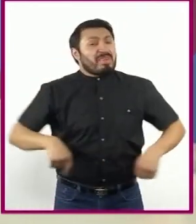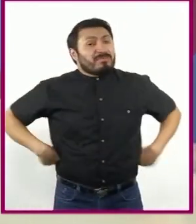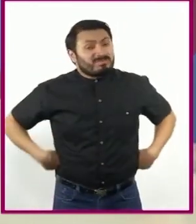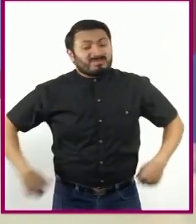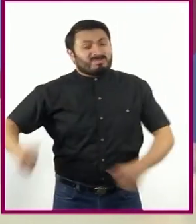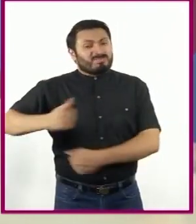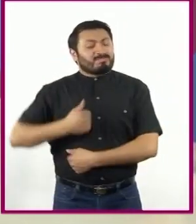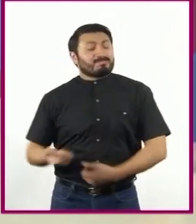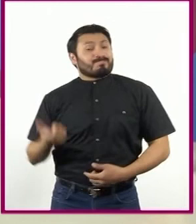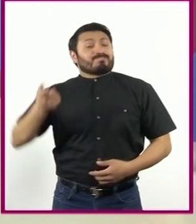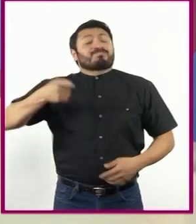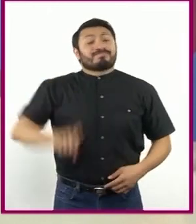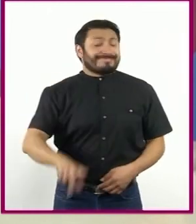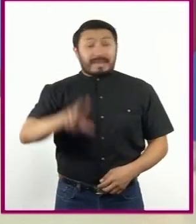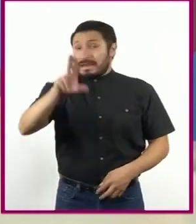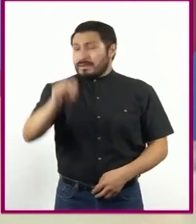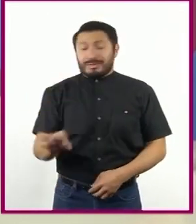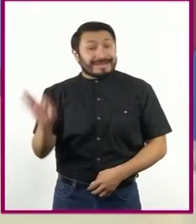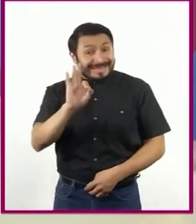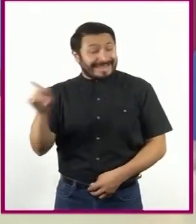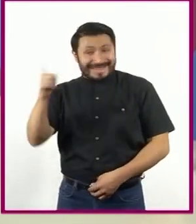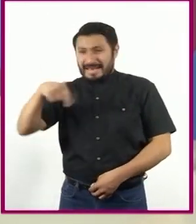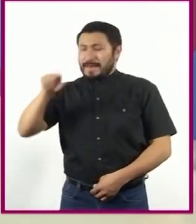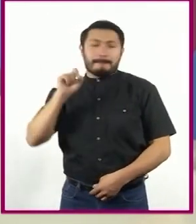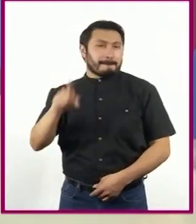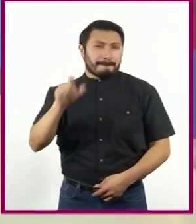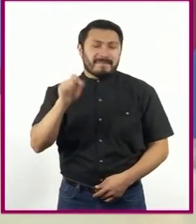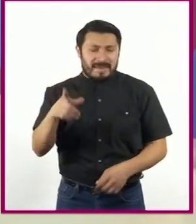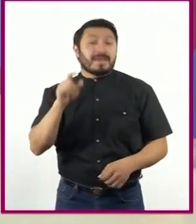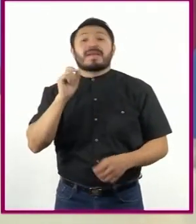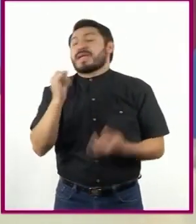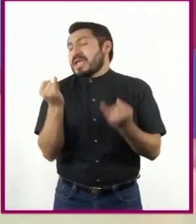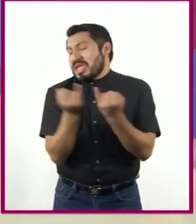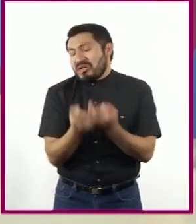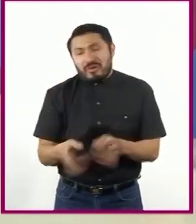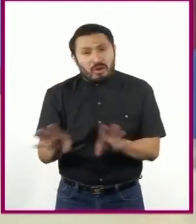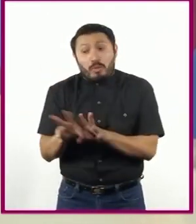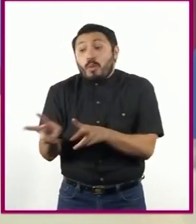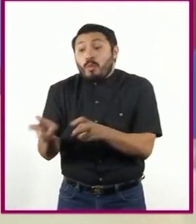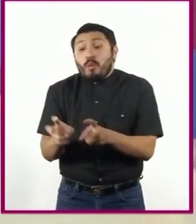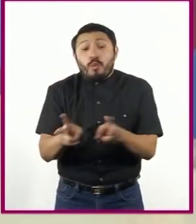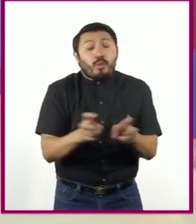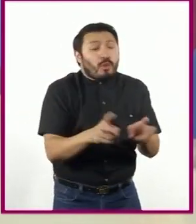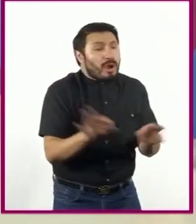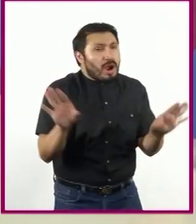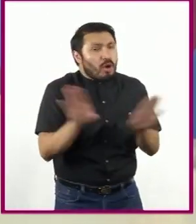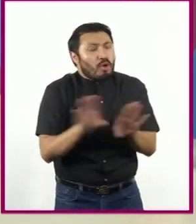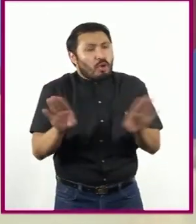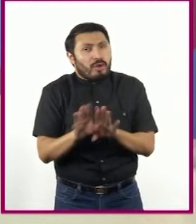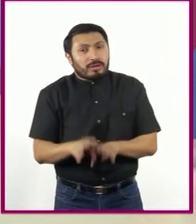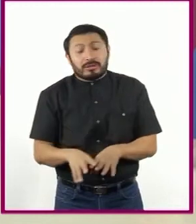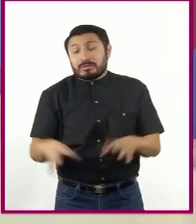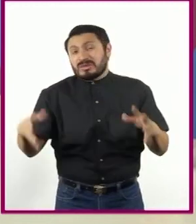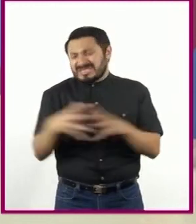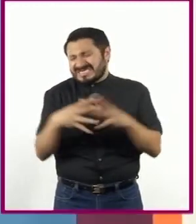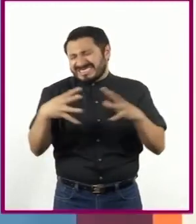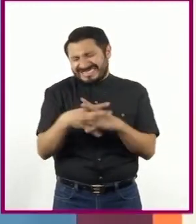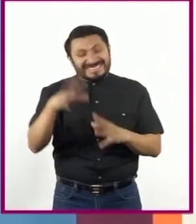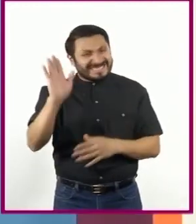autoridad, quizás porque ellos mismos participaron también de esos saqueos, como si fuese un botín de guerra.